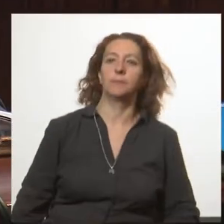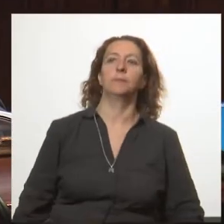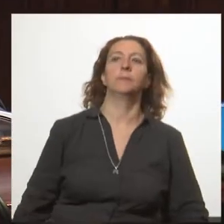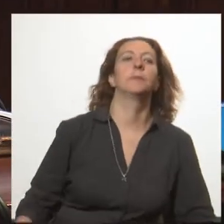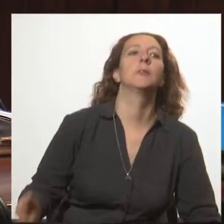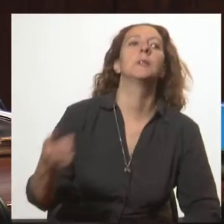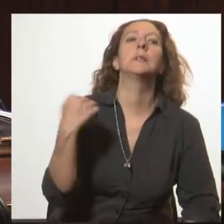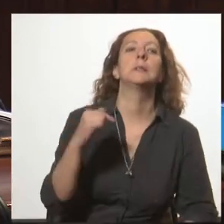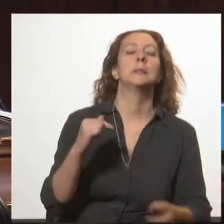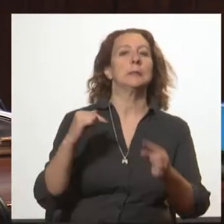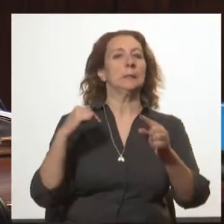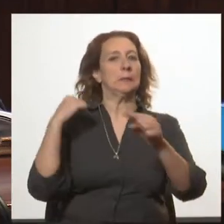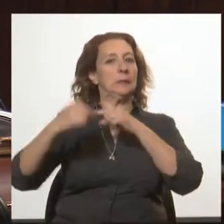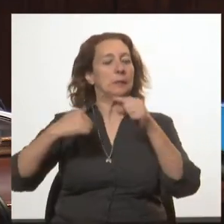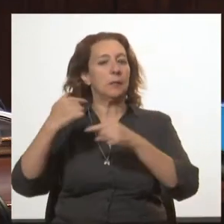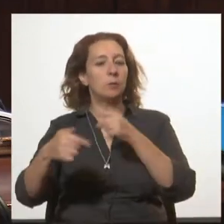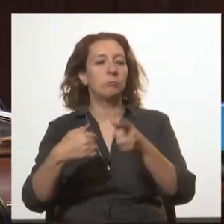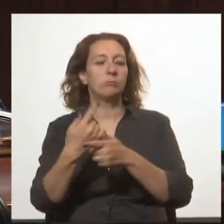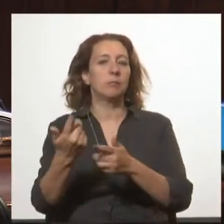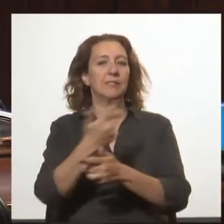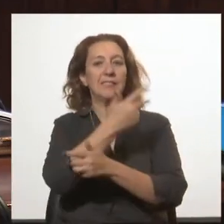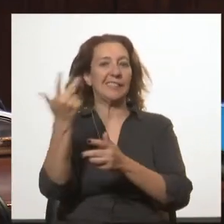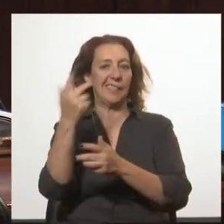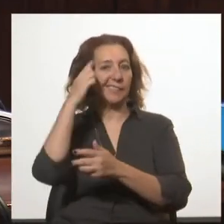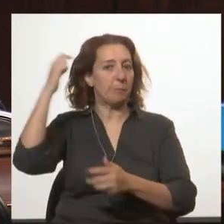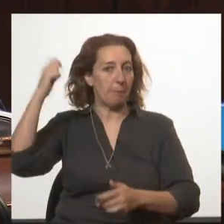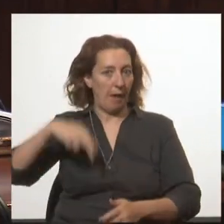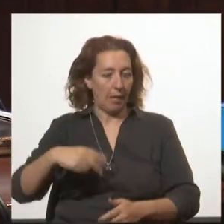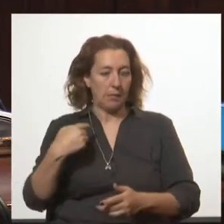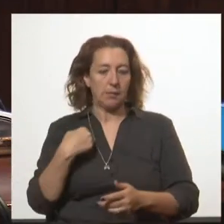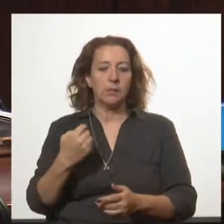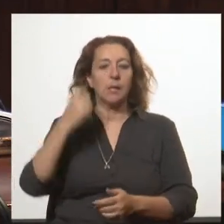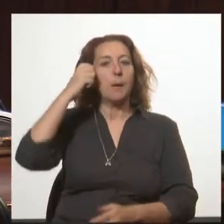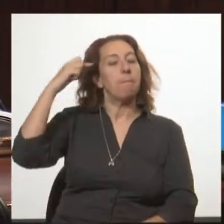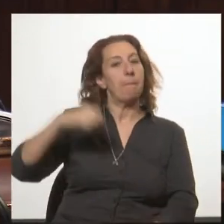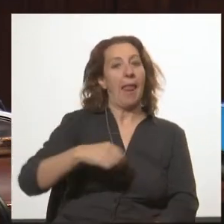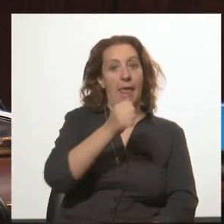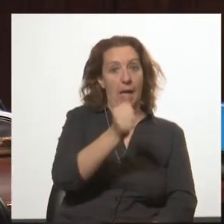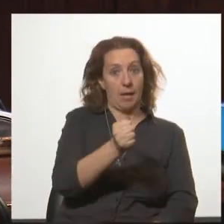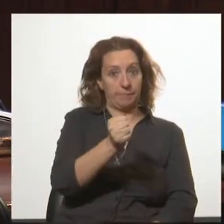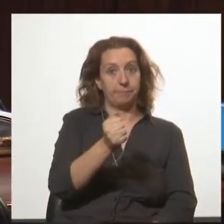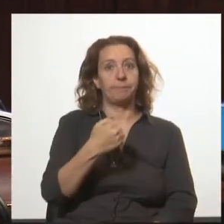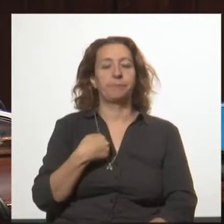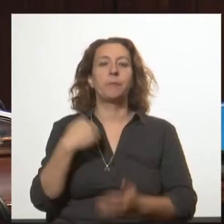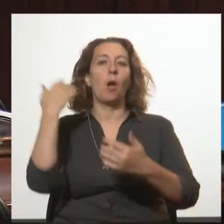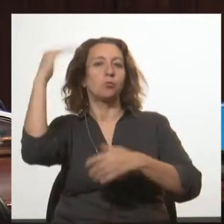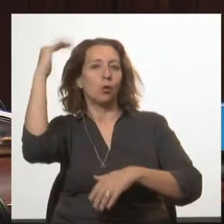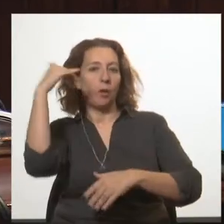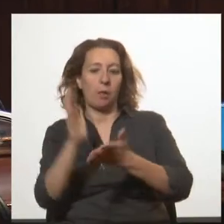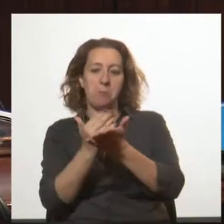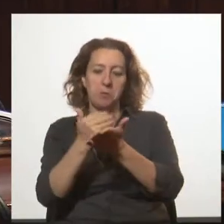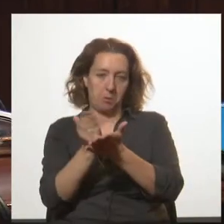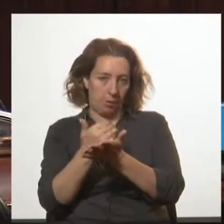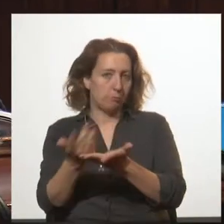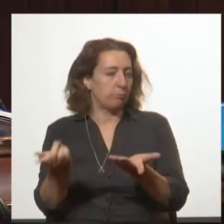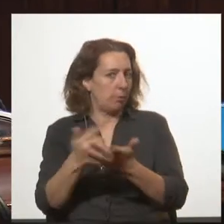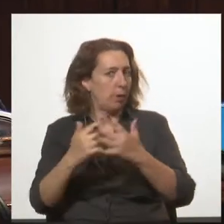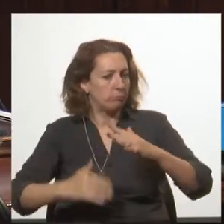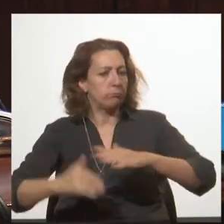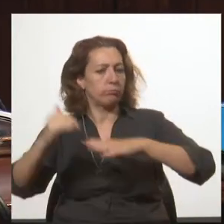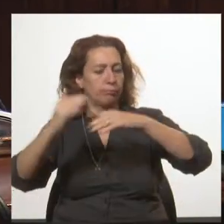una secuencia a partir de eso de tres planes el plan a de las autoridades departamentales para reconstruir el cilindro